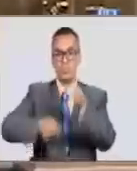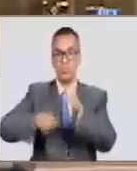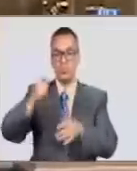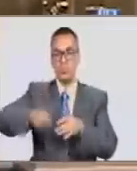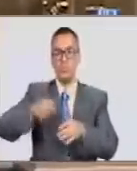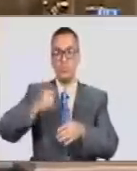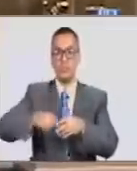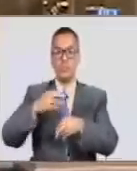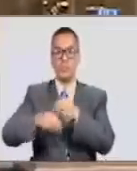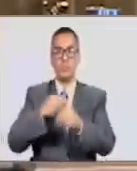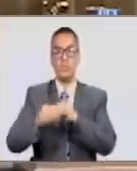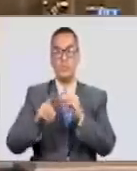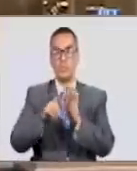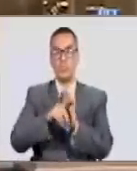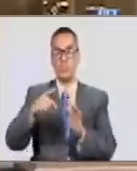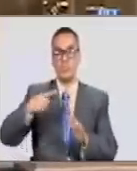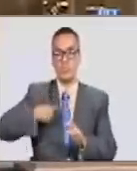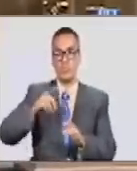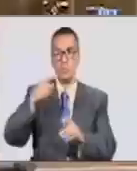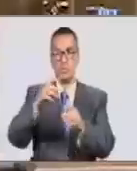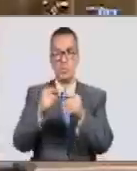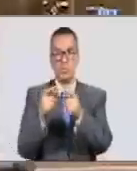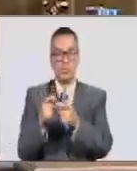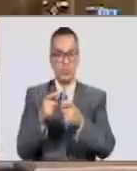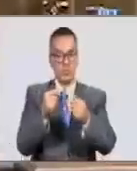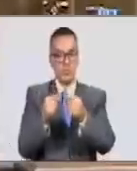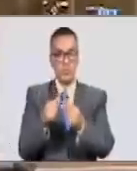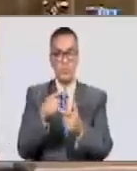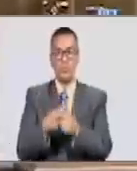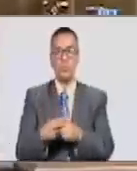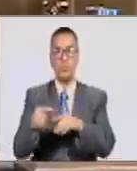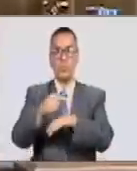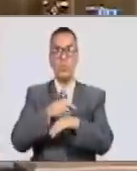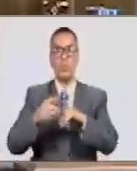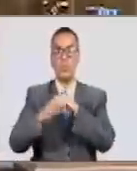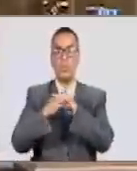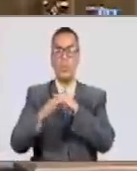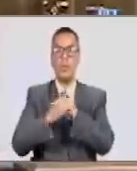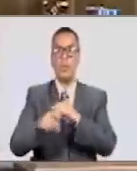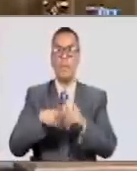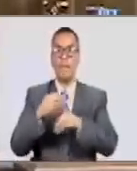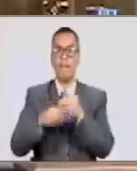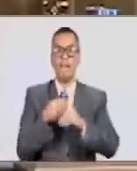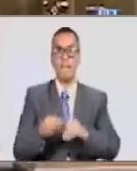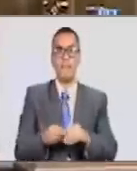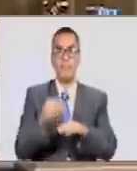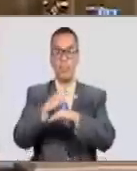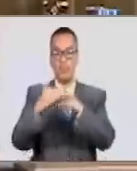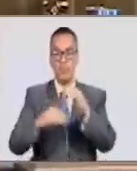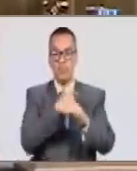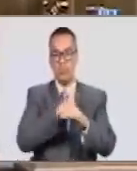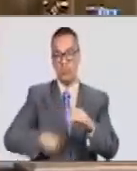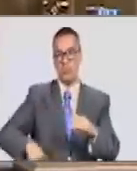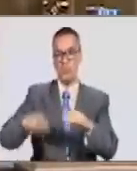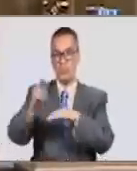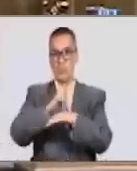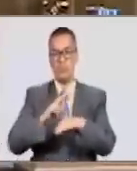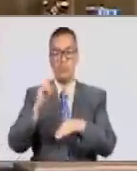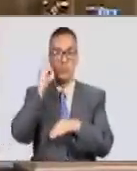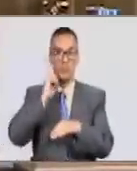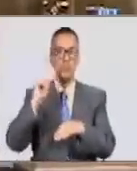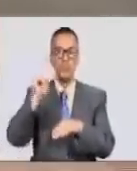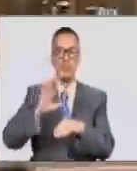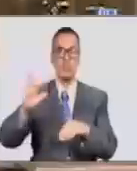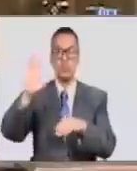el ejercicio de los derechos económicos y sociales. Los estados y municipios deberán remitir a la Vicepresidencia de la República